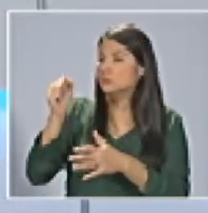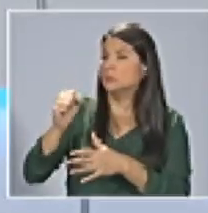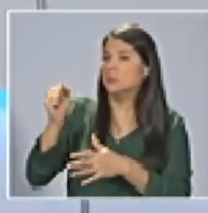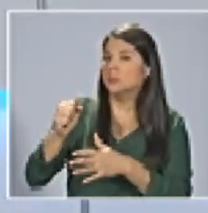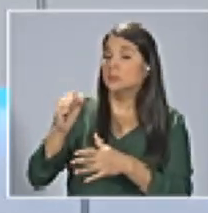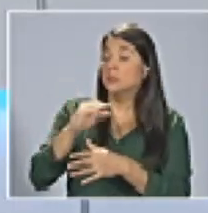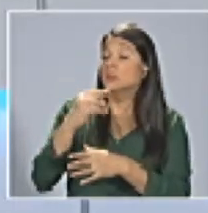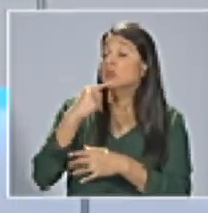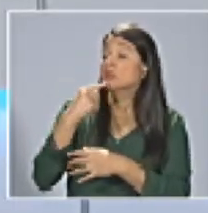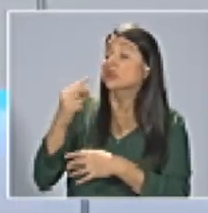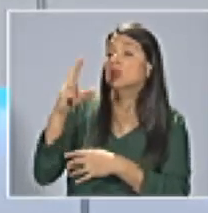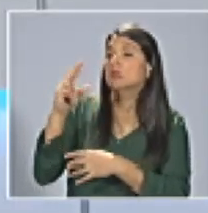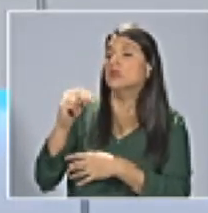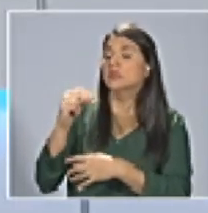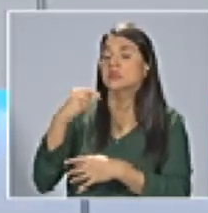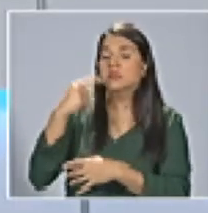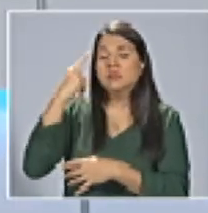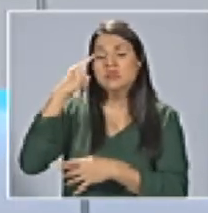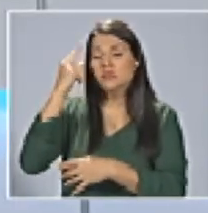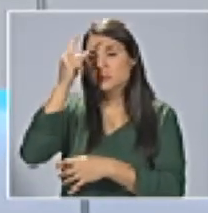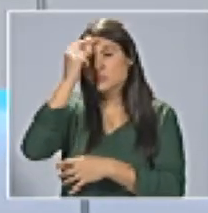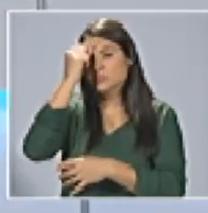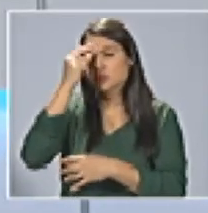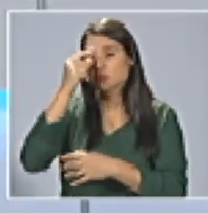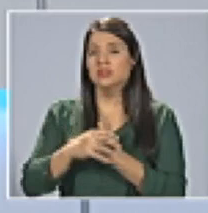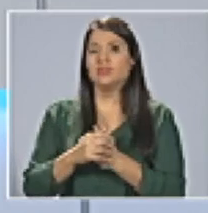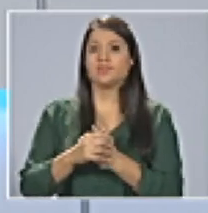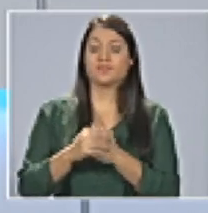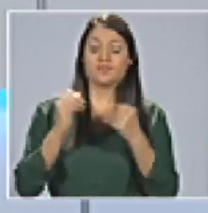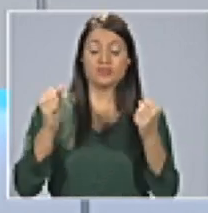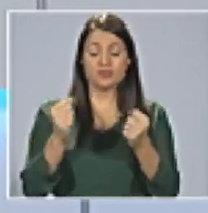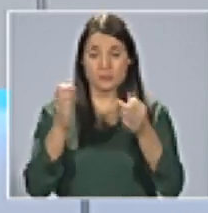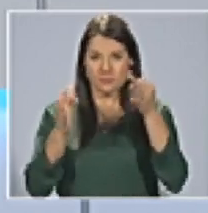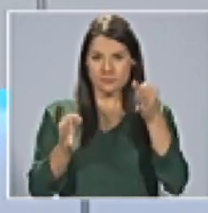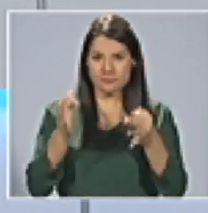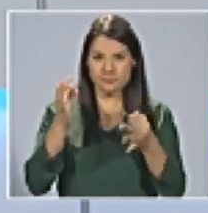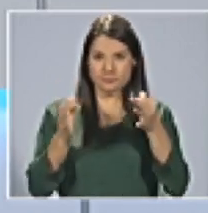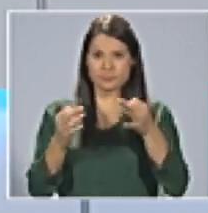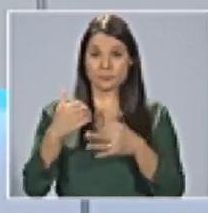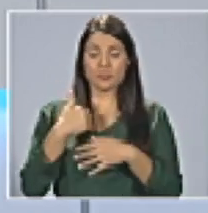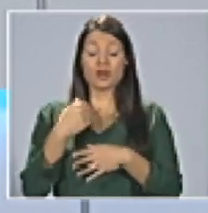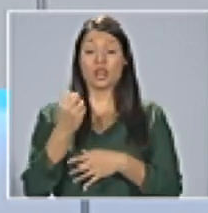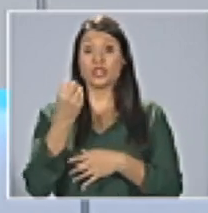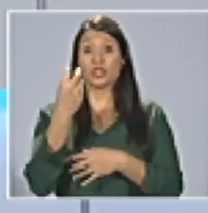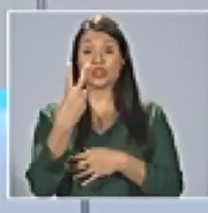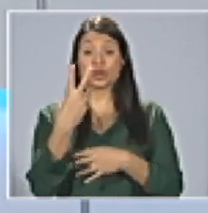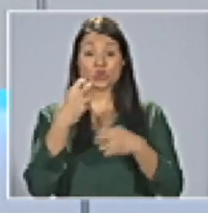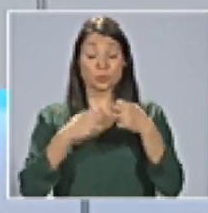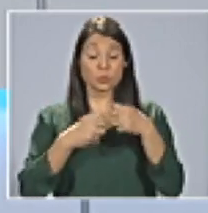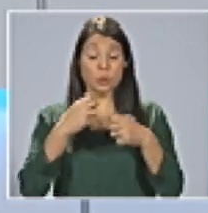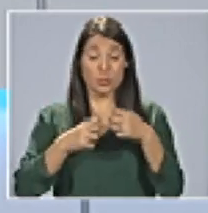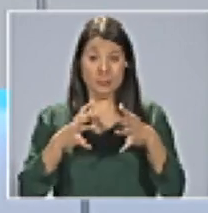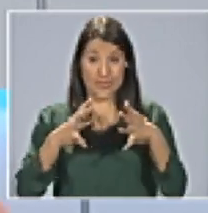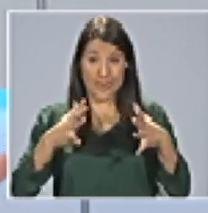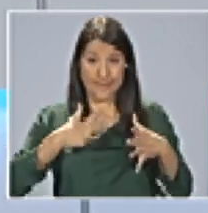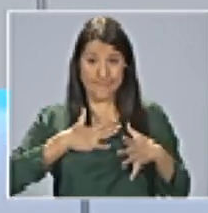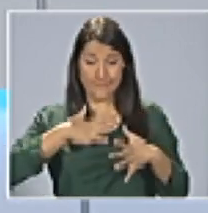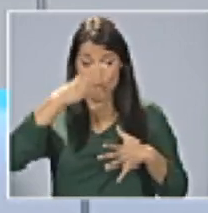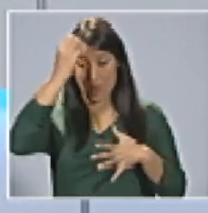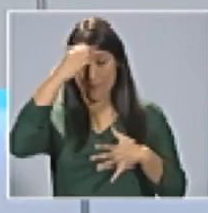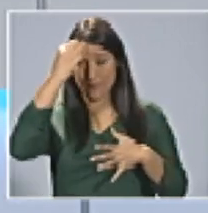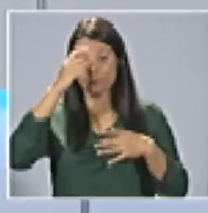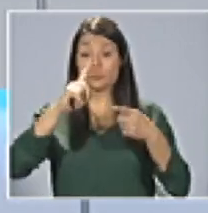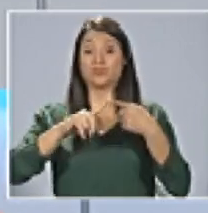que es una torpeza. El Poder Judicial tiene 2 grandes problemas desde mi perspectiva. Uno,